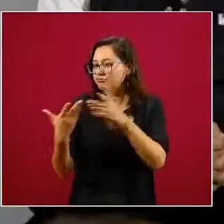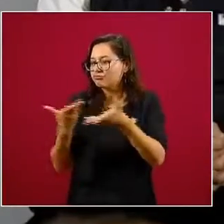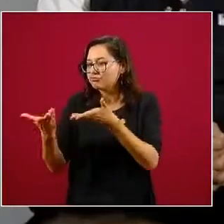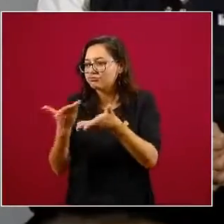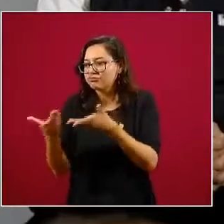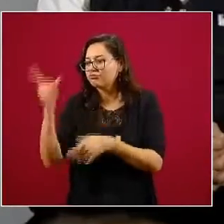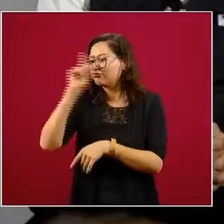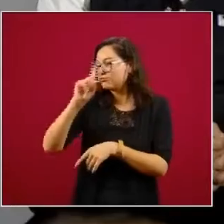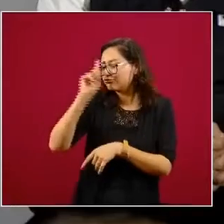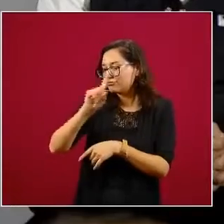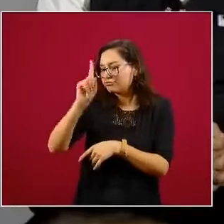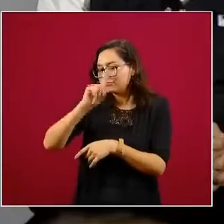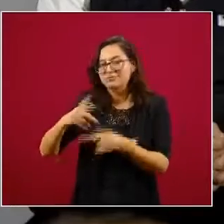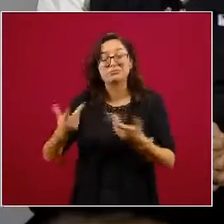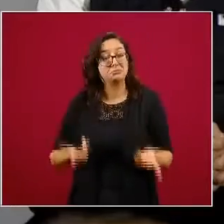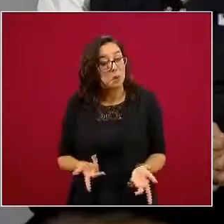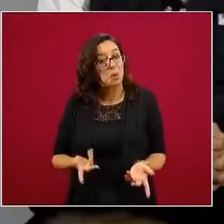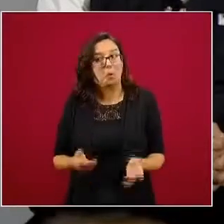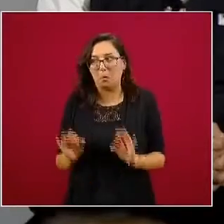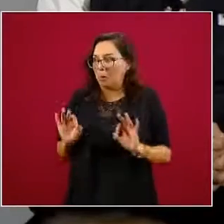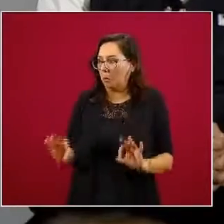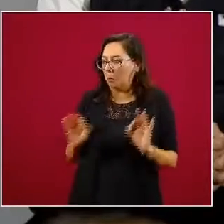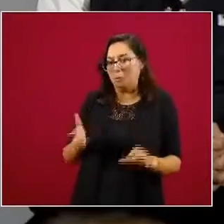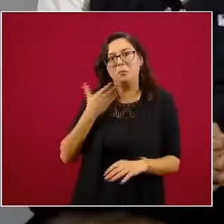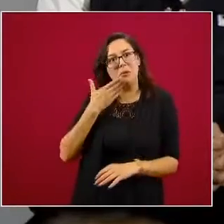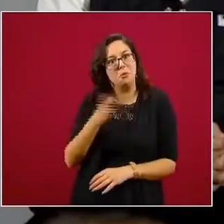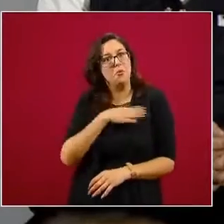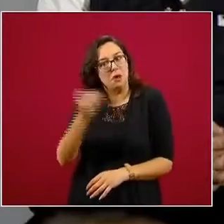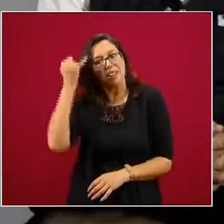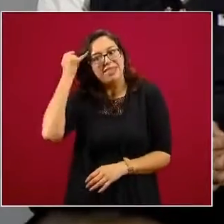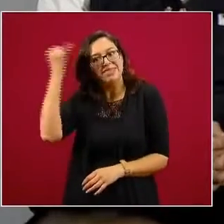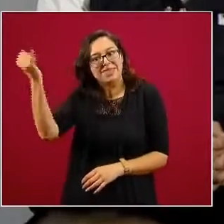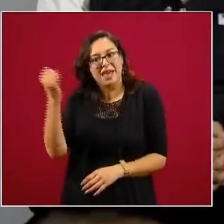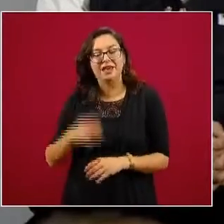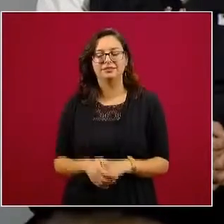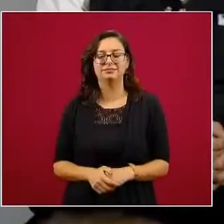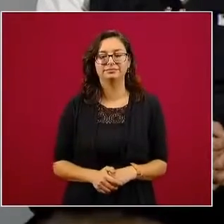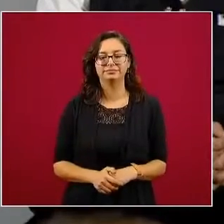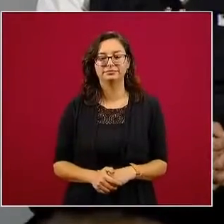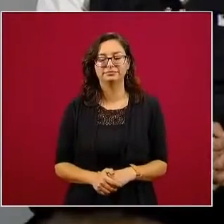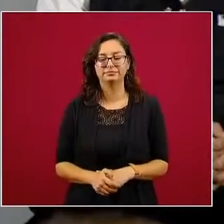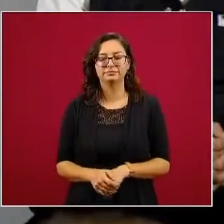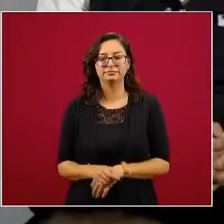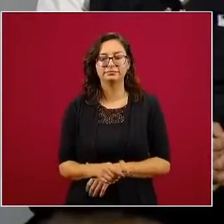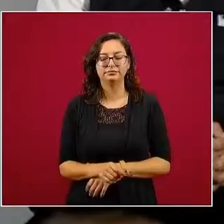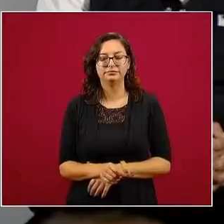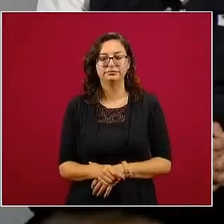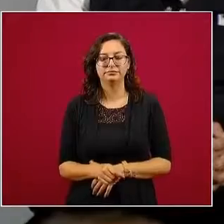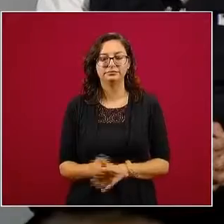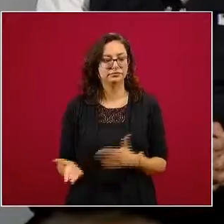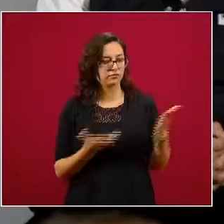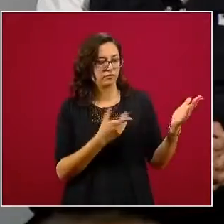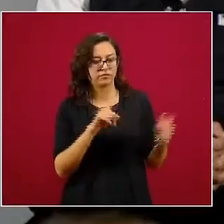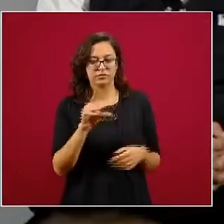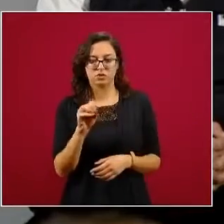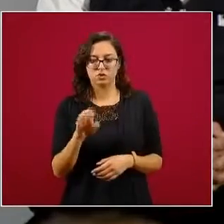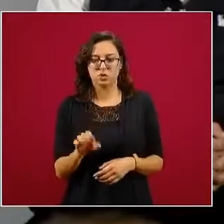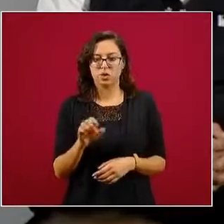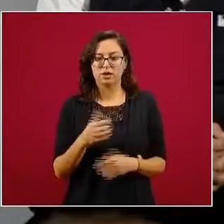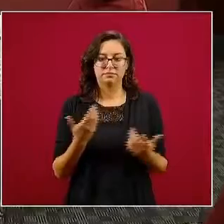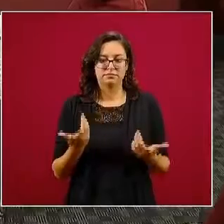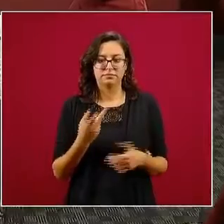habrá ventiladores? ¿Cómo se puede garantizar, dado que está pues en una de las zonas que no ha bajado en niveles de contagio? Y al director del